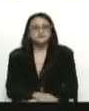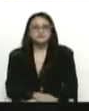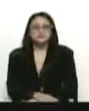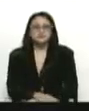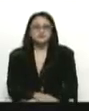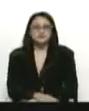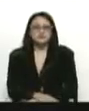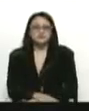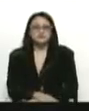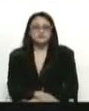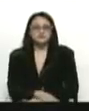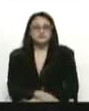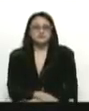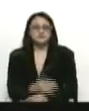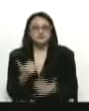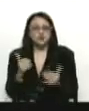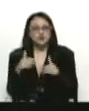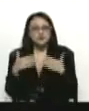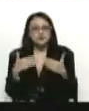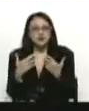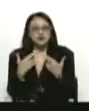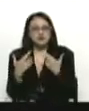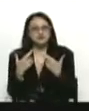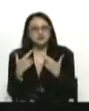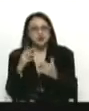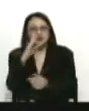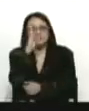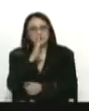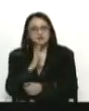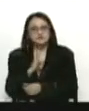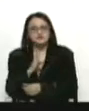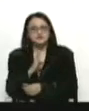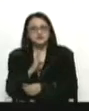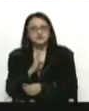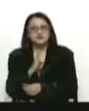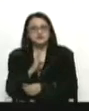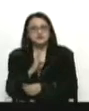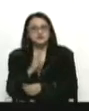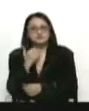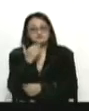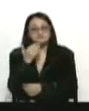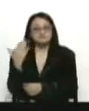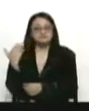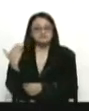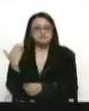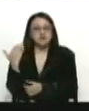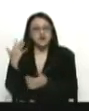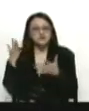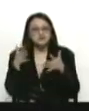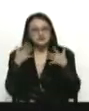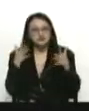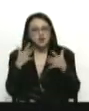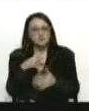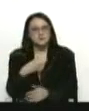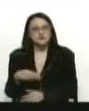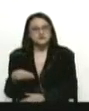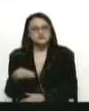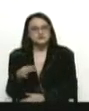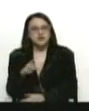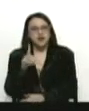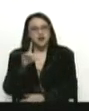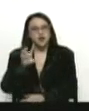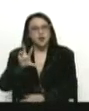gigantesco. Estamos reactivando nuestras relaciones con Brasil. Estuvo recientemente aquí el asesor presidencial de Lula,